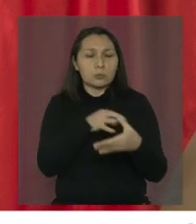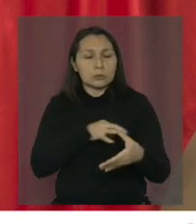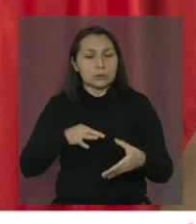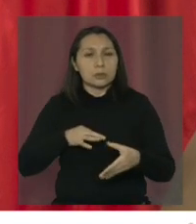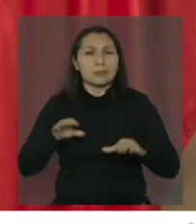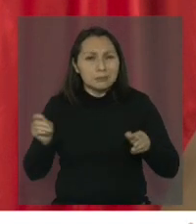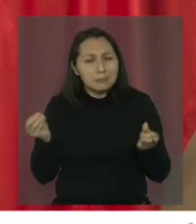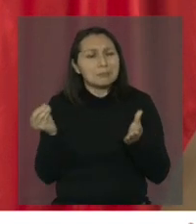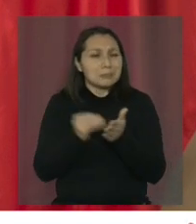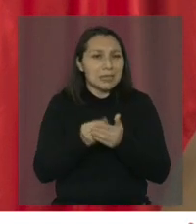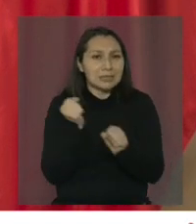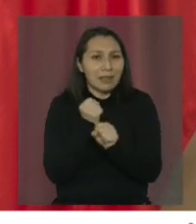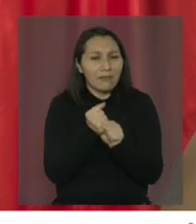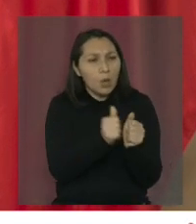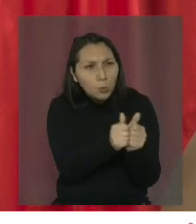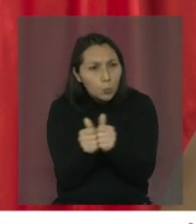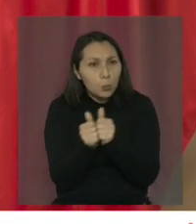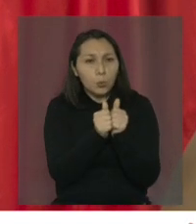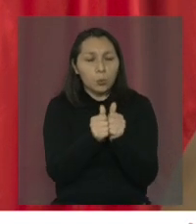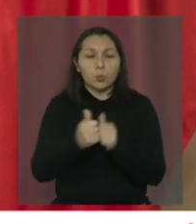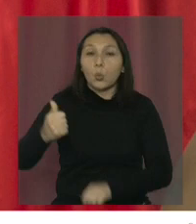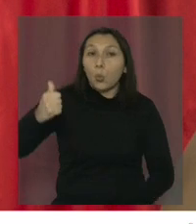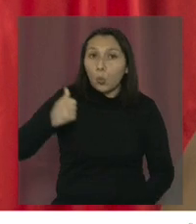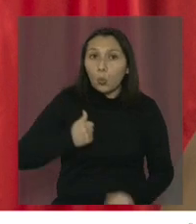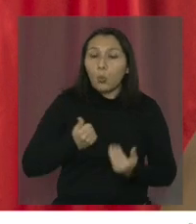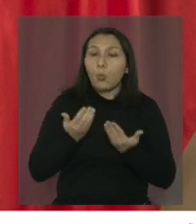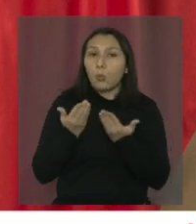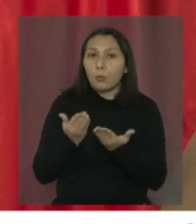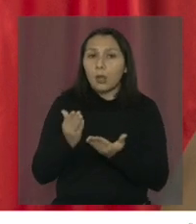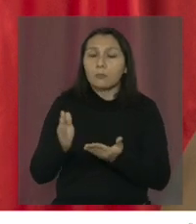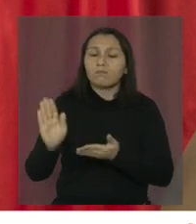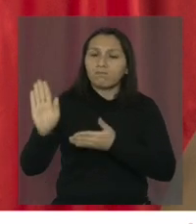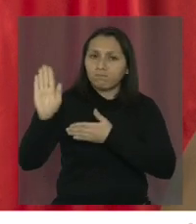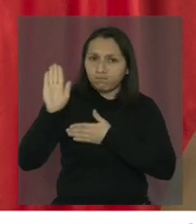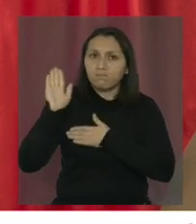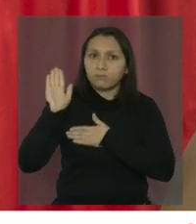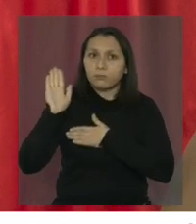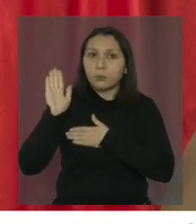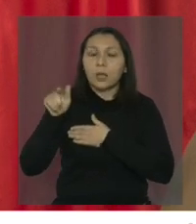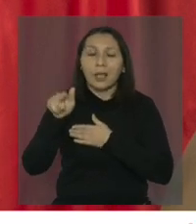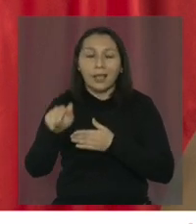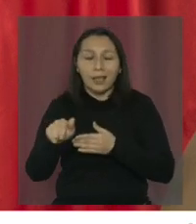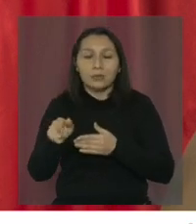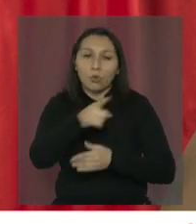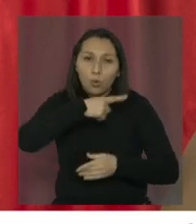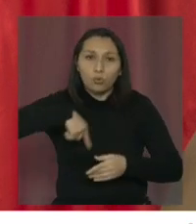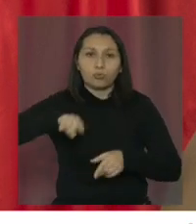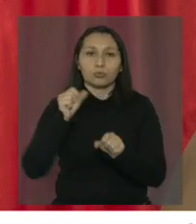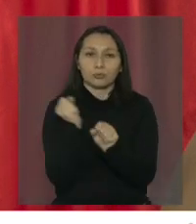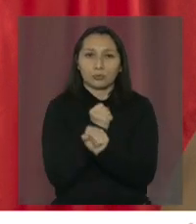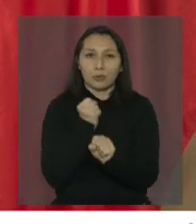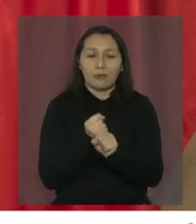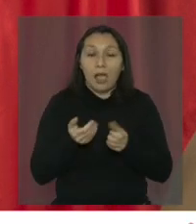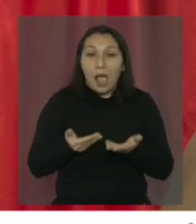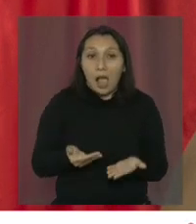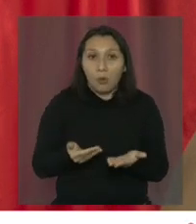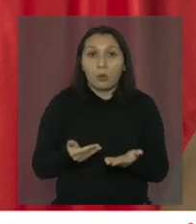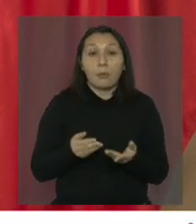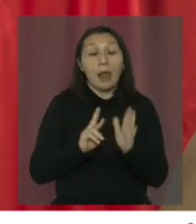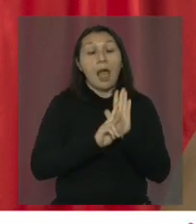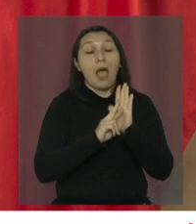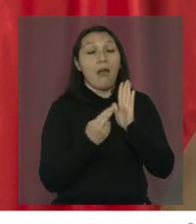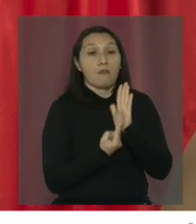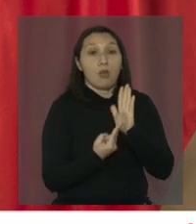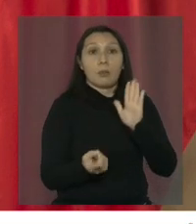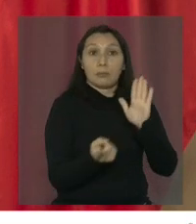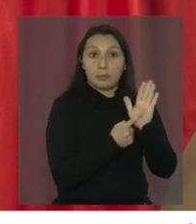nuestro trabajo colectivo que demos cumplimiento a la palabra empeñada y en eso estamos trabajando tanto para la reforma